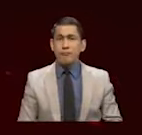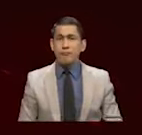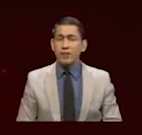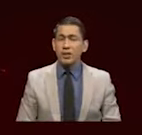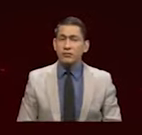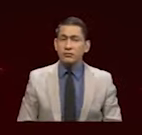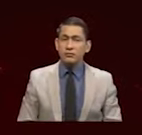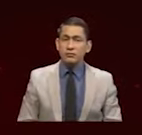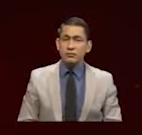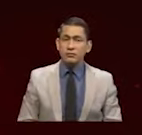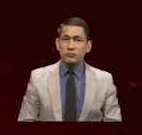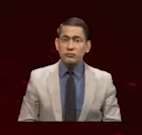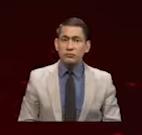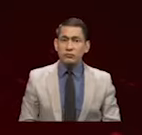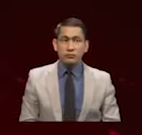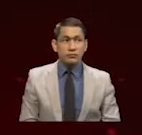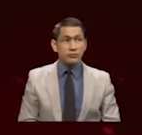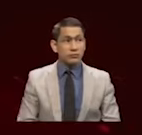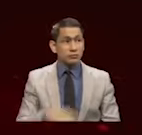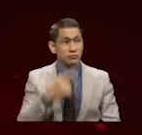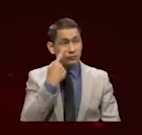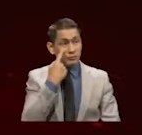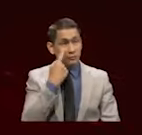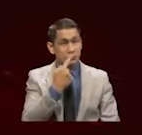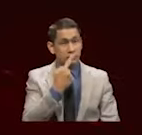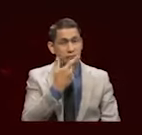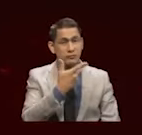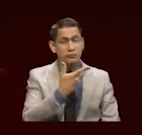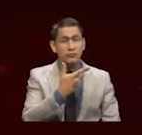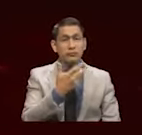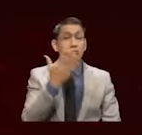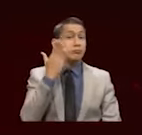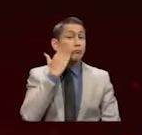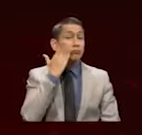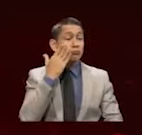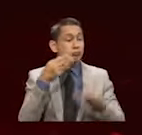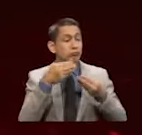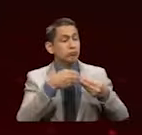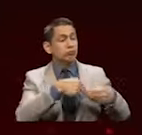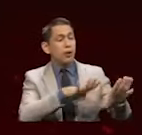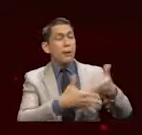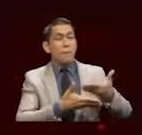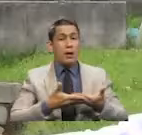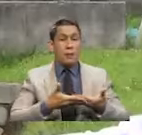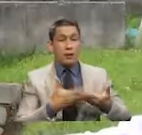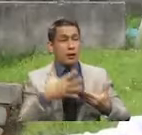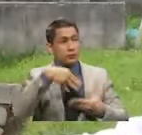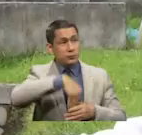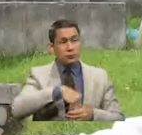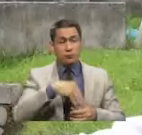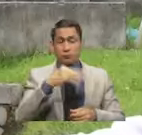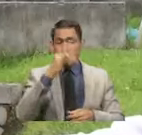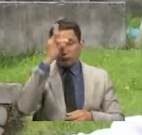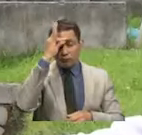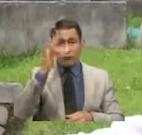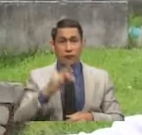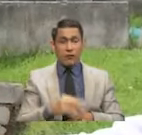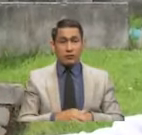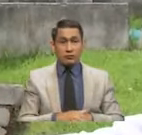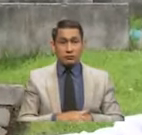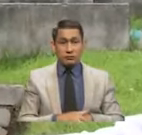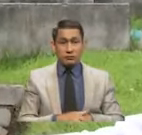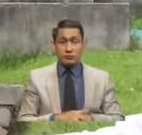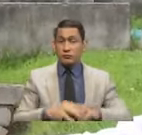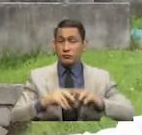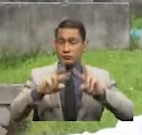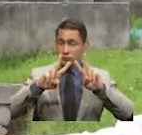Este es el momento en el que la policía rescata a la neonata luego de que fuera abandonada por su madre y regalada a una pareja. El personal del eje preventivo tomó el